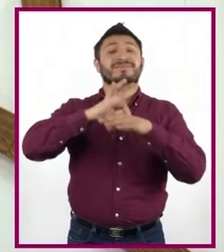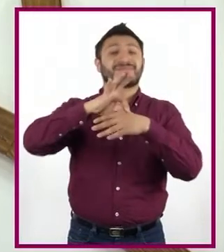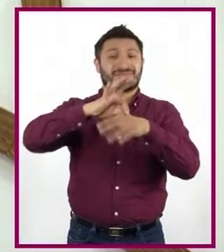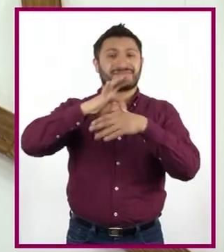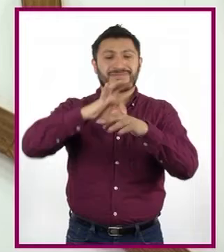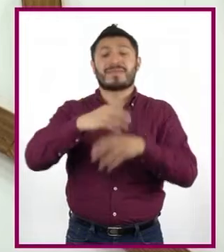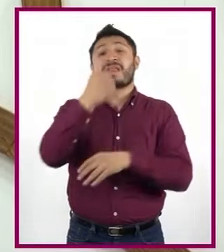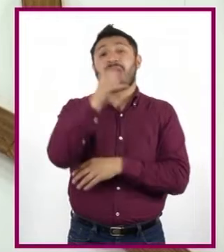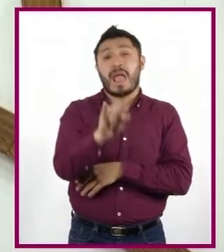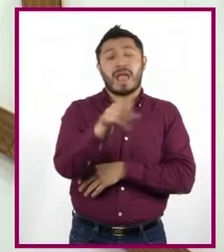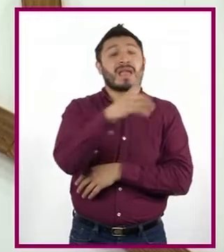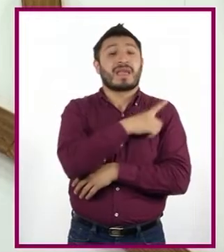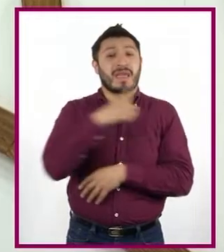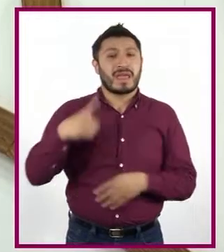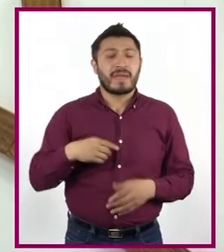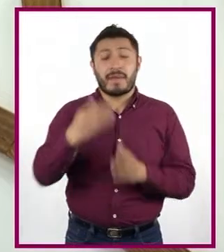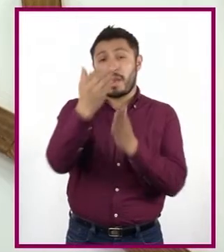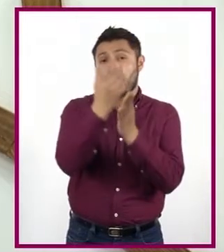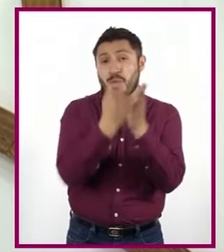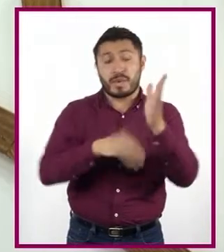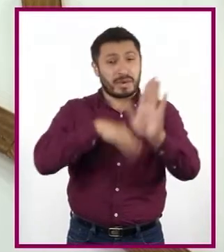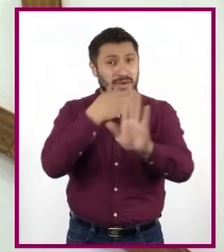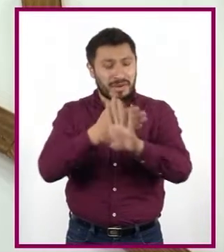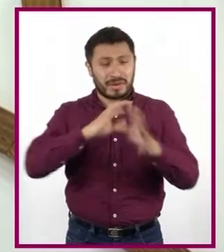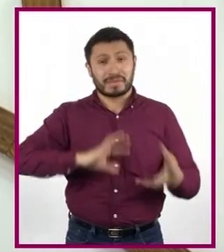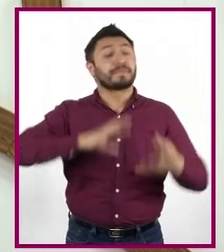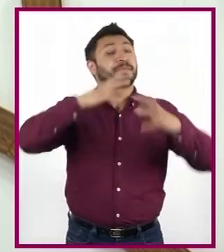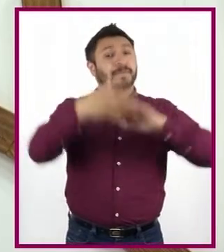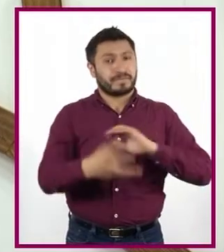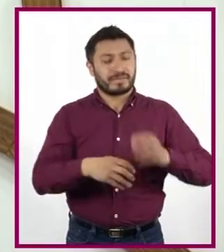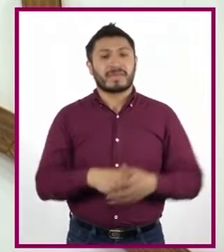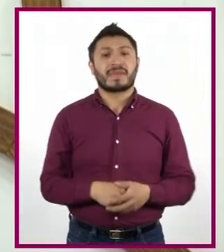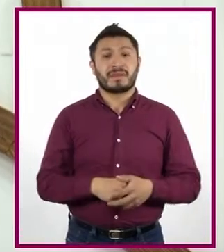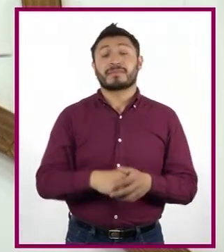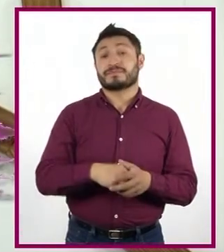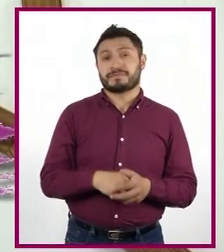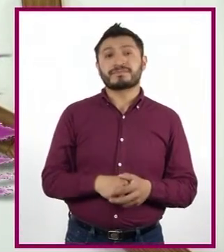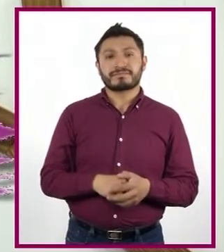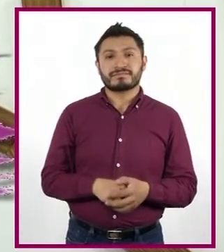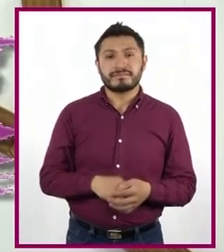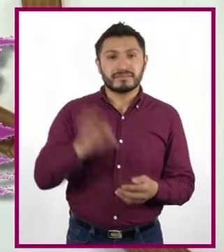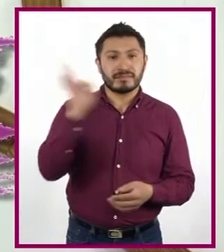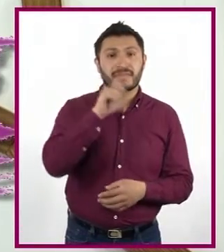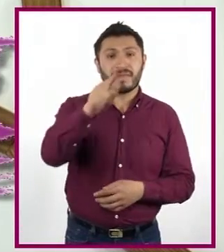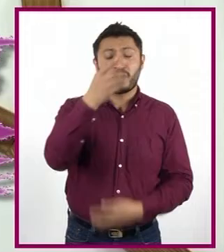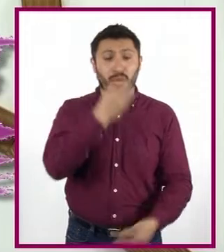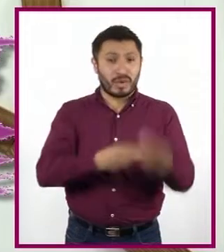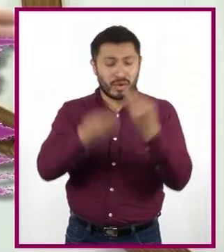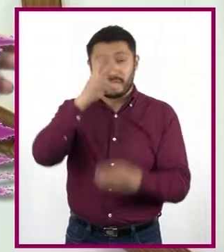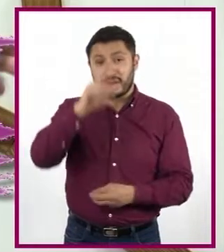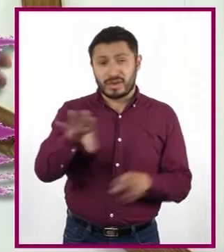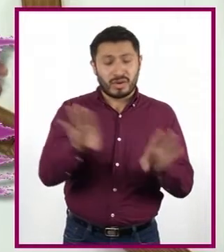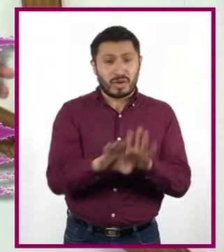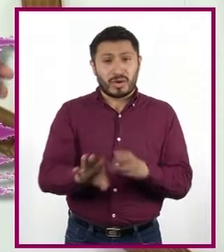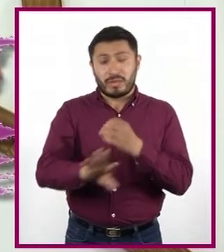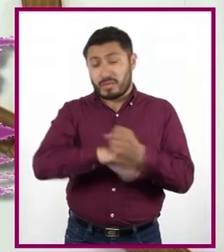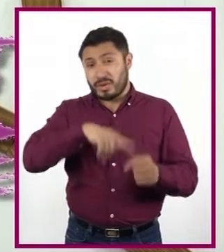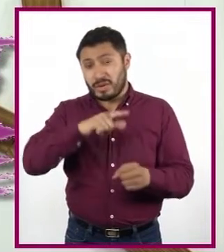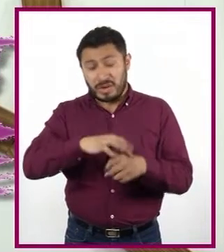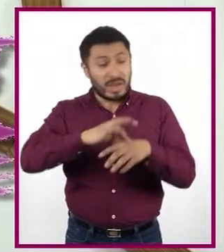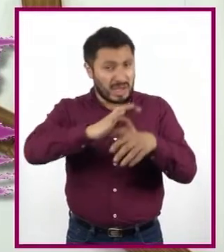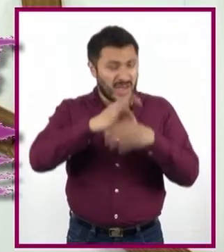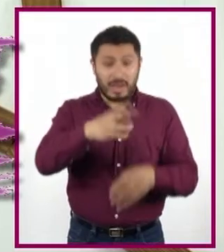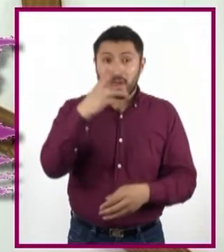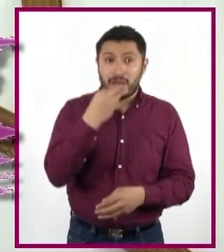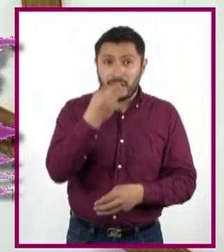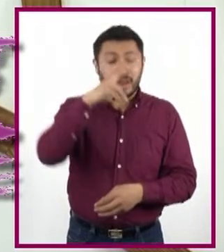y así se tendría un menor impacto medioambiental. De hecho, si lo que comemos no se basara en el consumo de carnes,